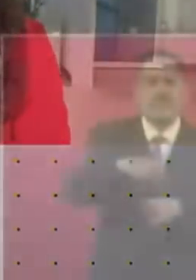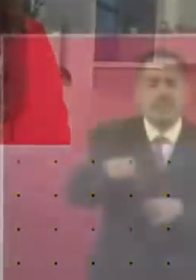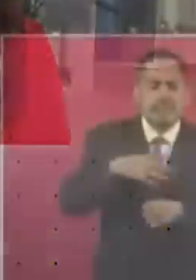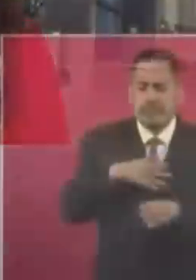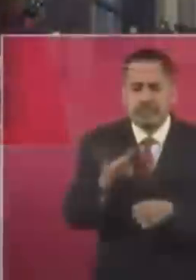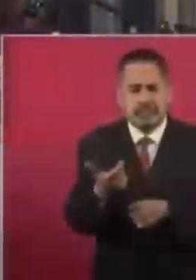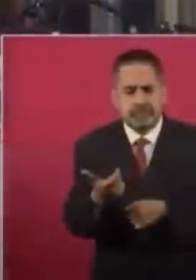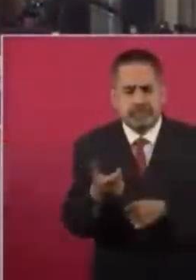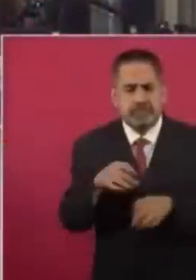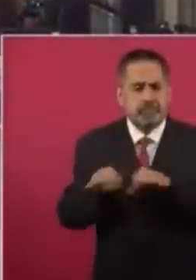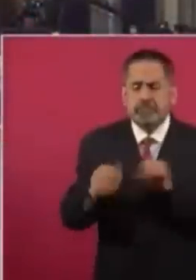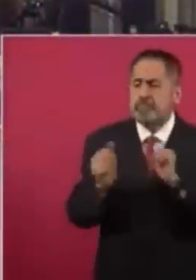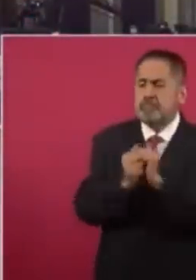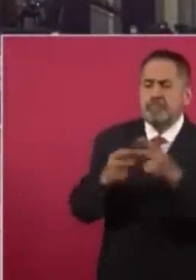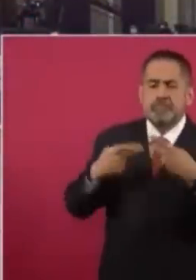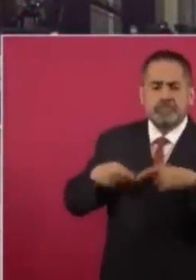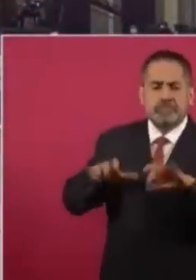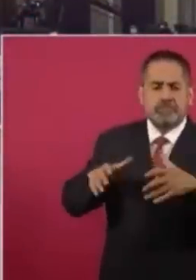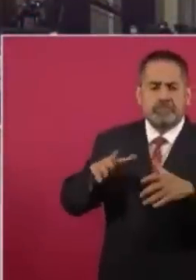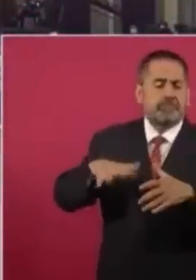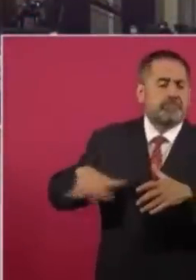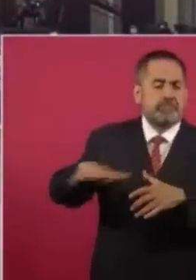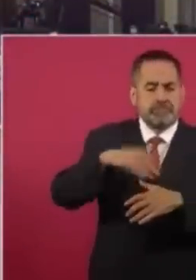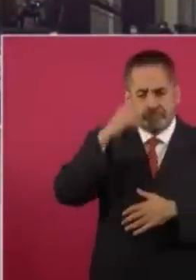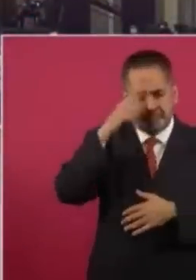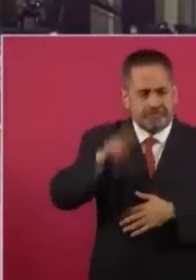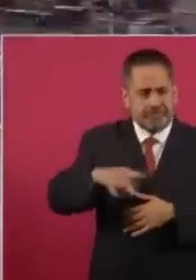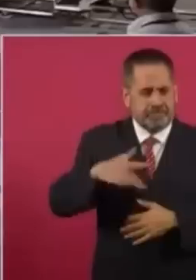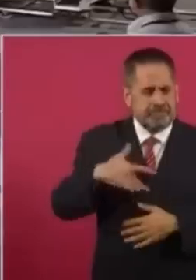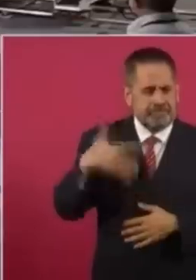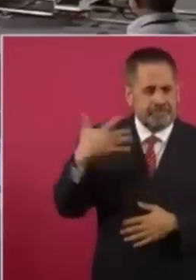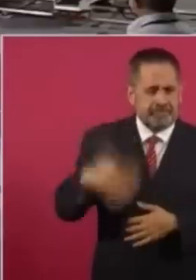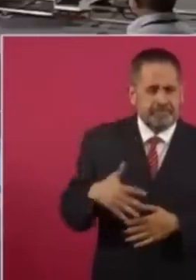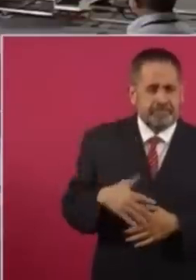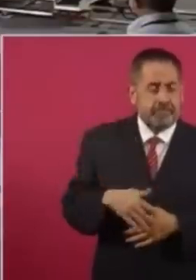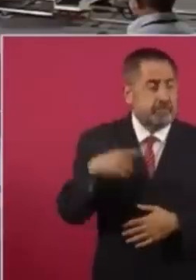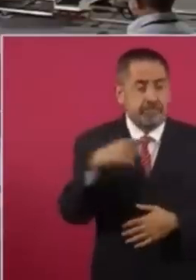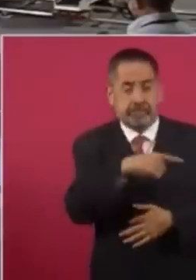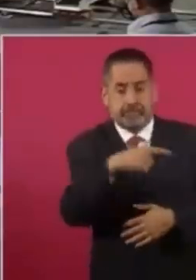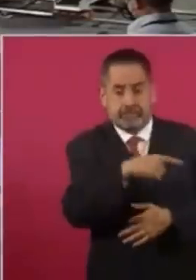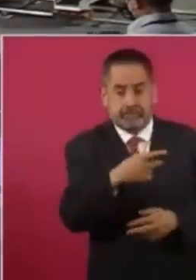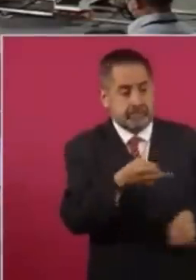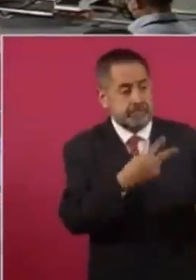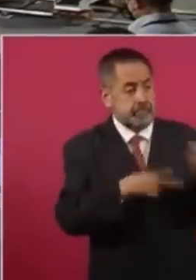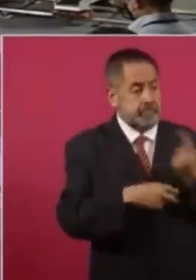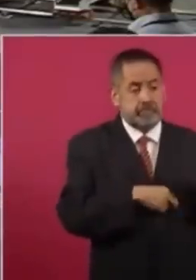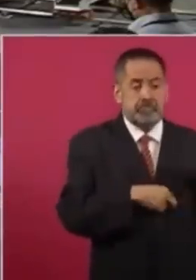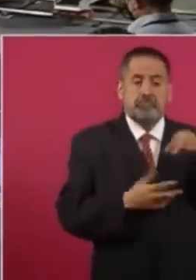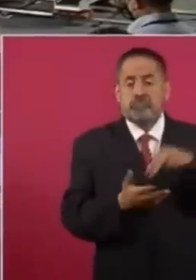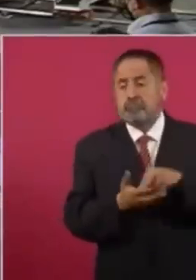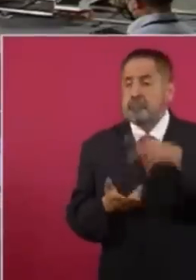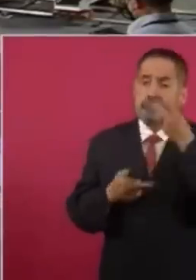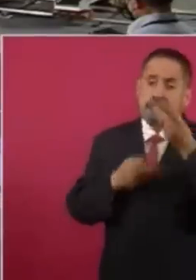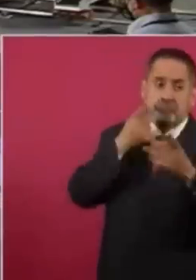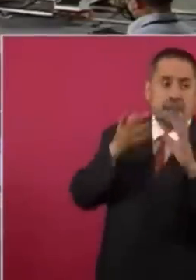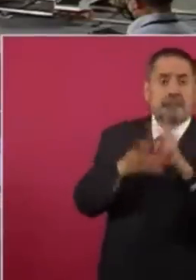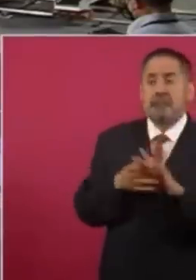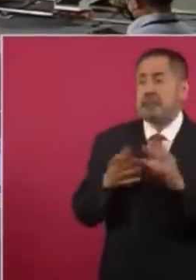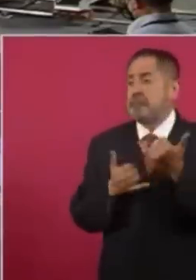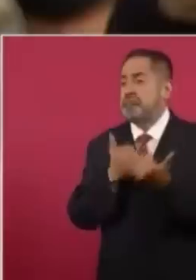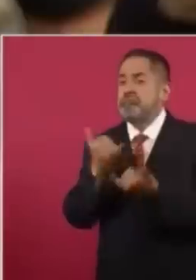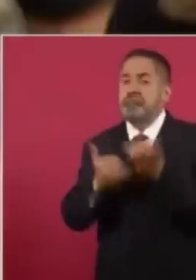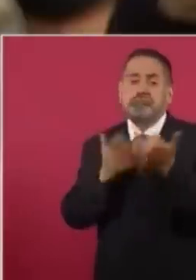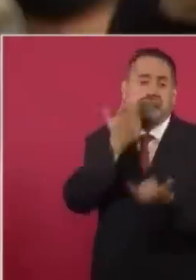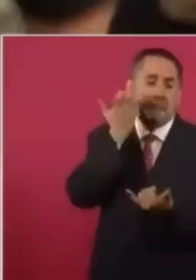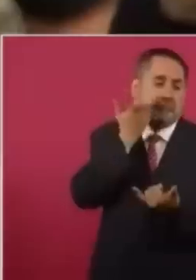Yo trabajo para el pueblo, señor. Y para mí es muy doloso que viene aquí ante el país y